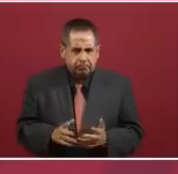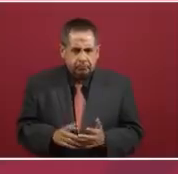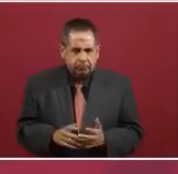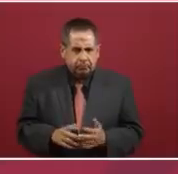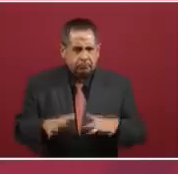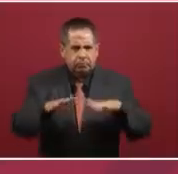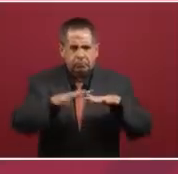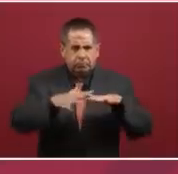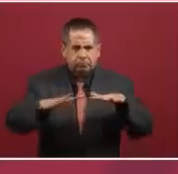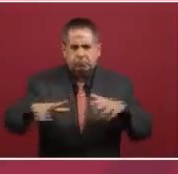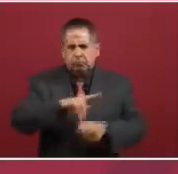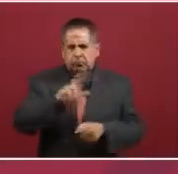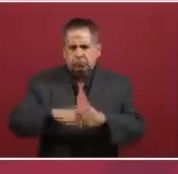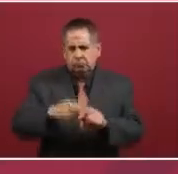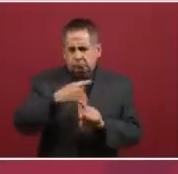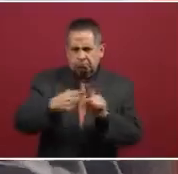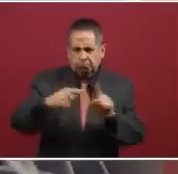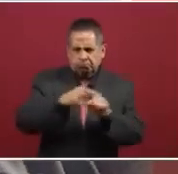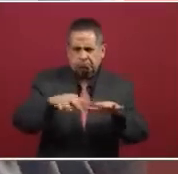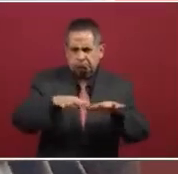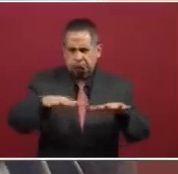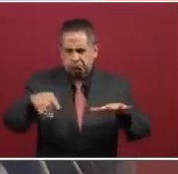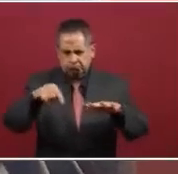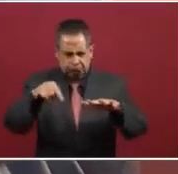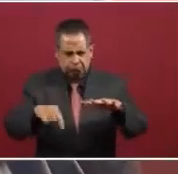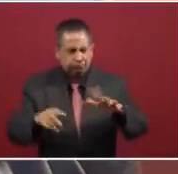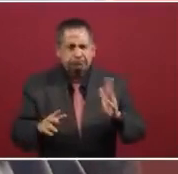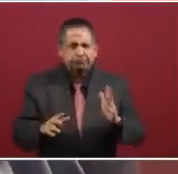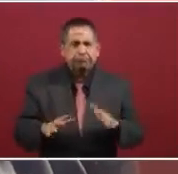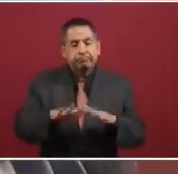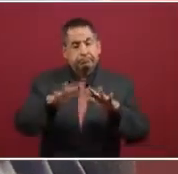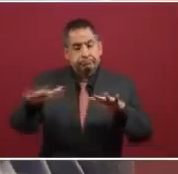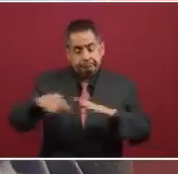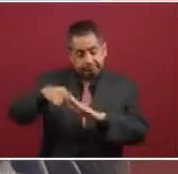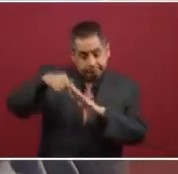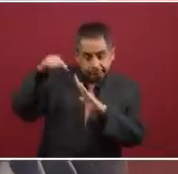aguas someras. Lo de aguas profundas